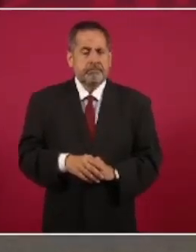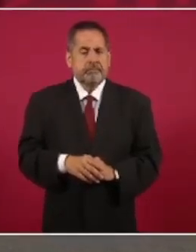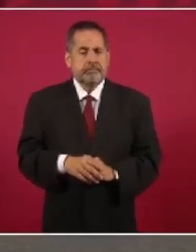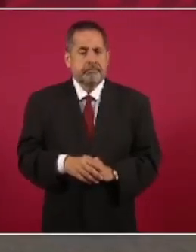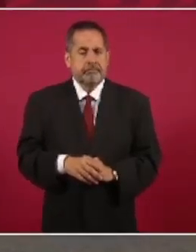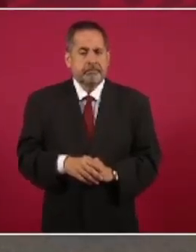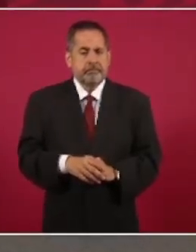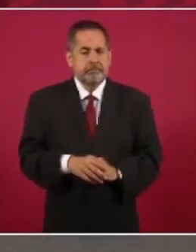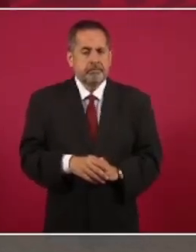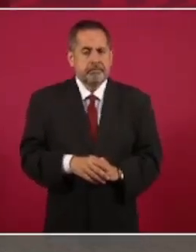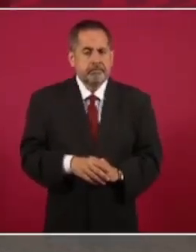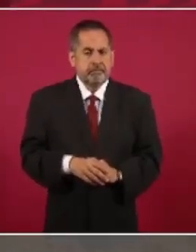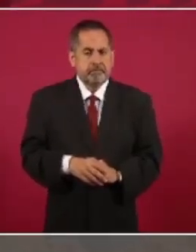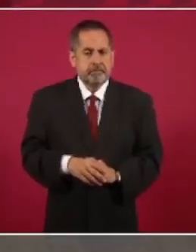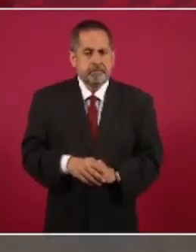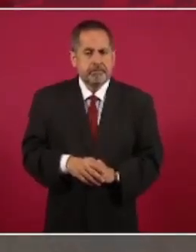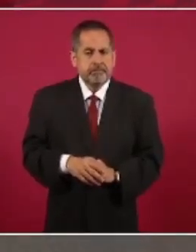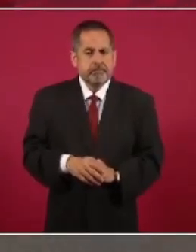a declarar,